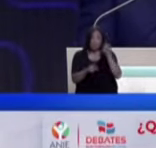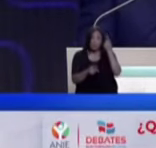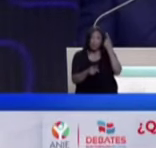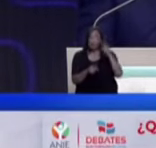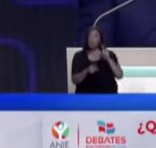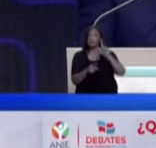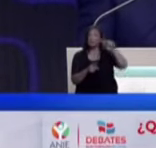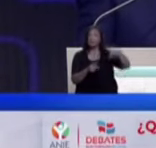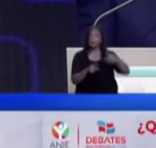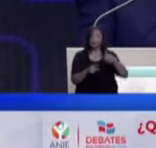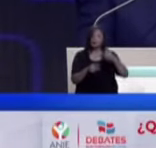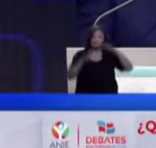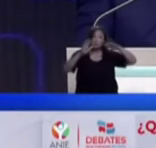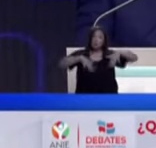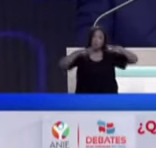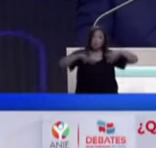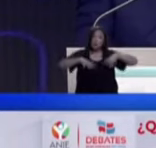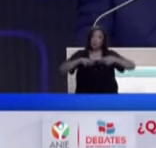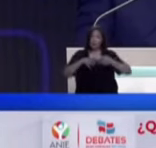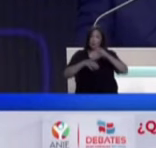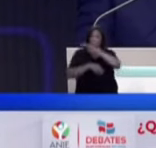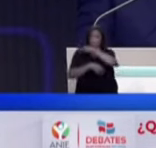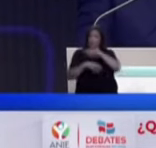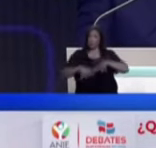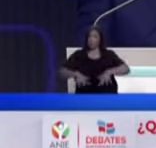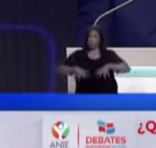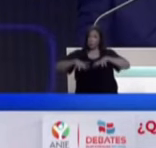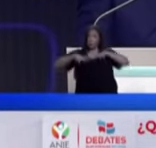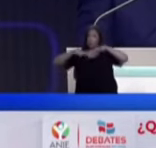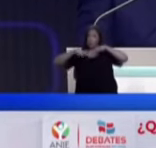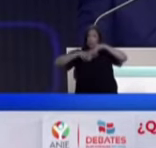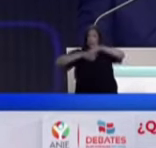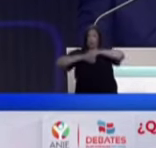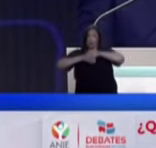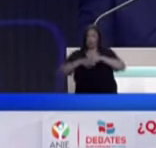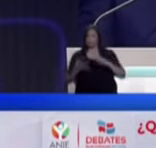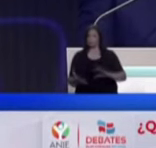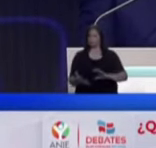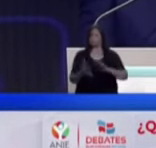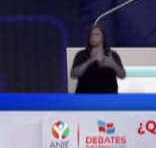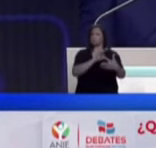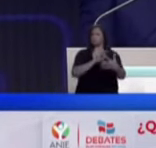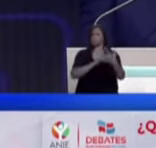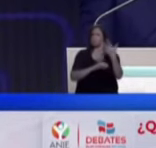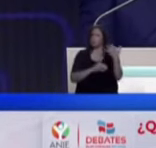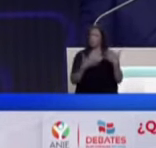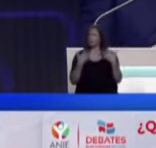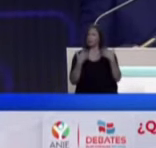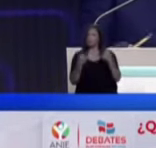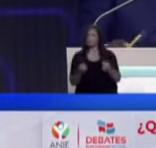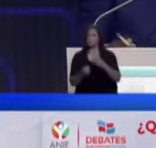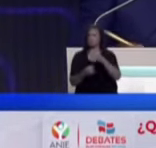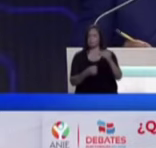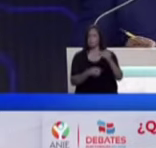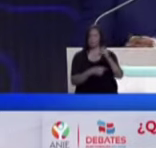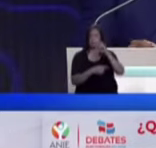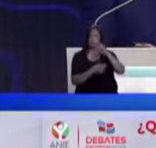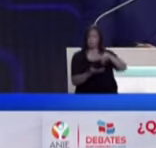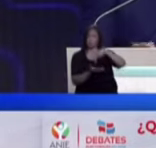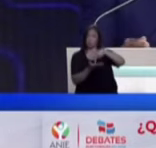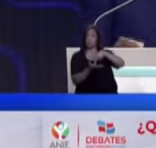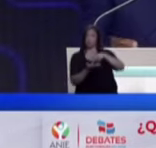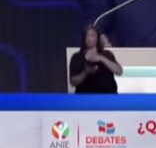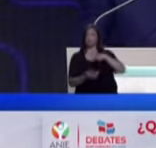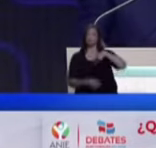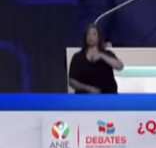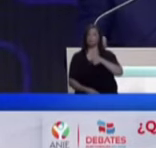de la Asociación Nacional de Jóvenes Empresarios, donde ya presentaron sus propuestas los aspirantes al Senado por Santiago